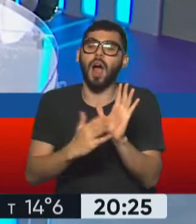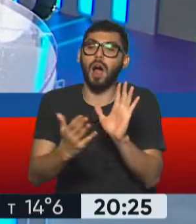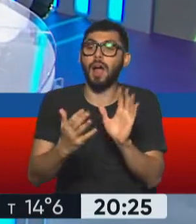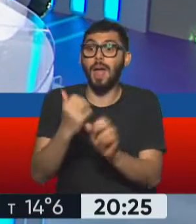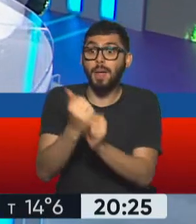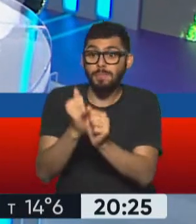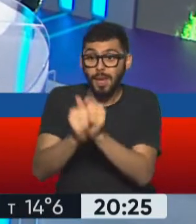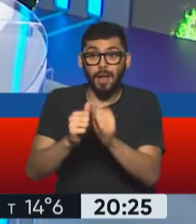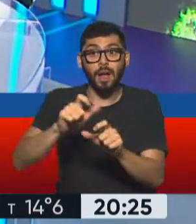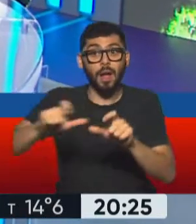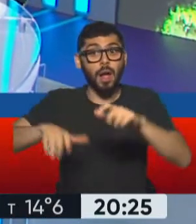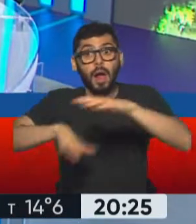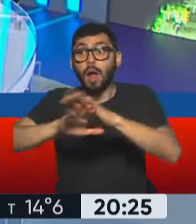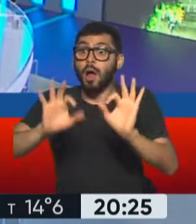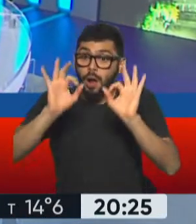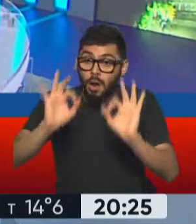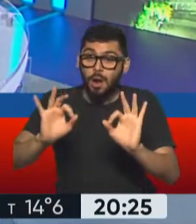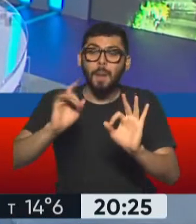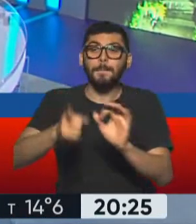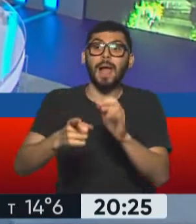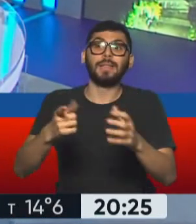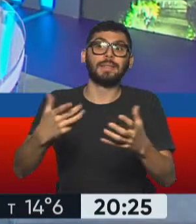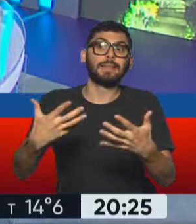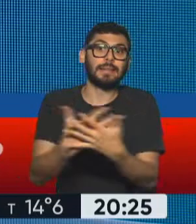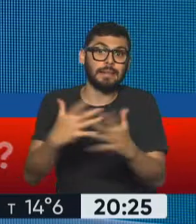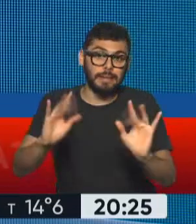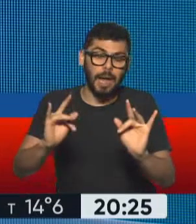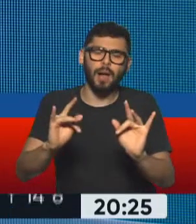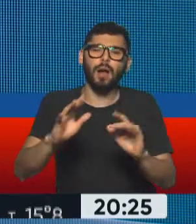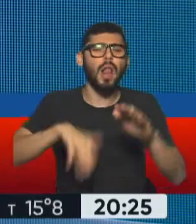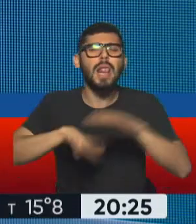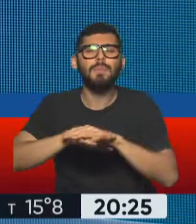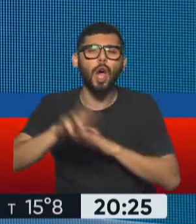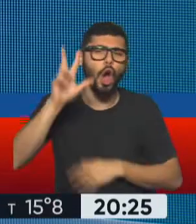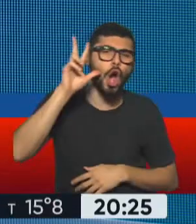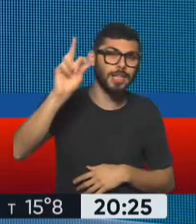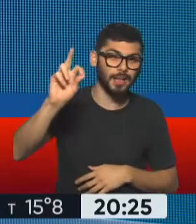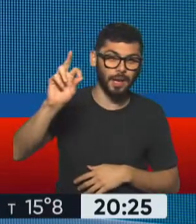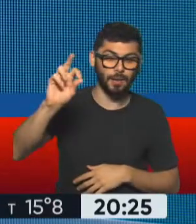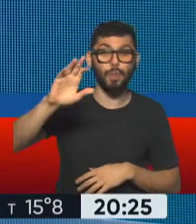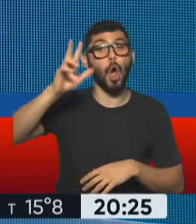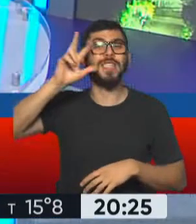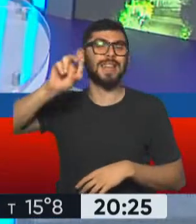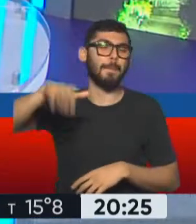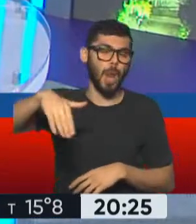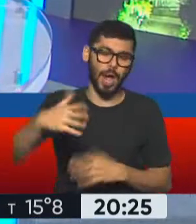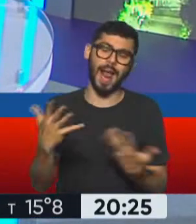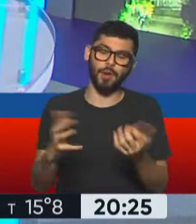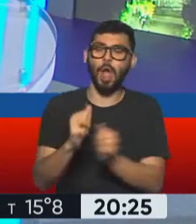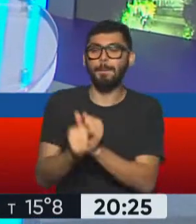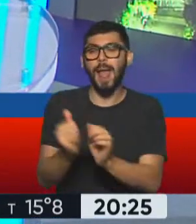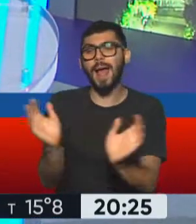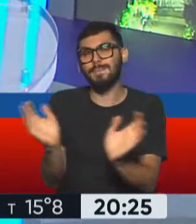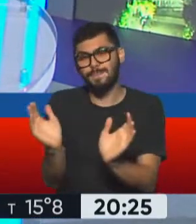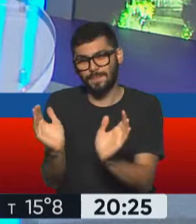de empresa y además están dentro de las actividades más afectadas. ¿Qué límite de empleados? 80. Menos de 80. Obviamente menos de 80. Habla de pequeñas